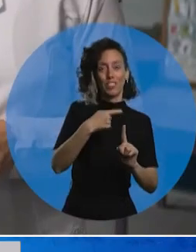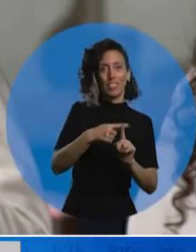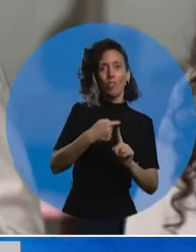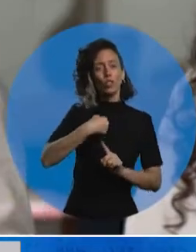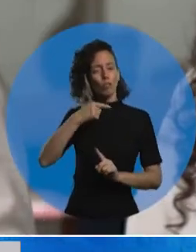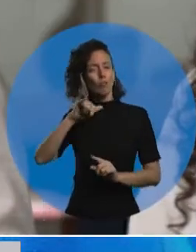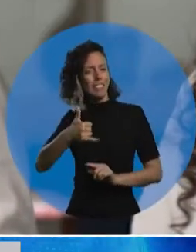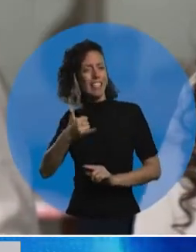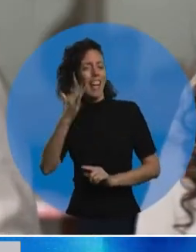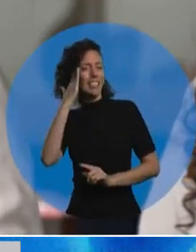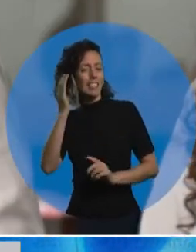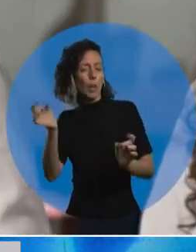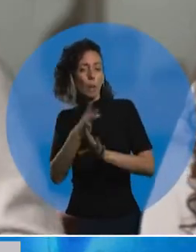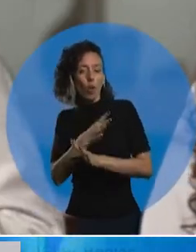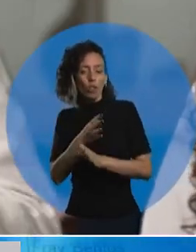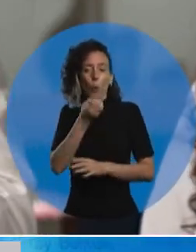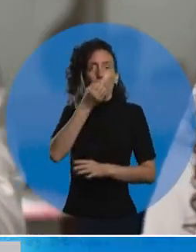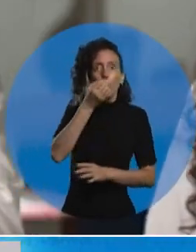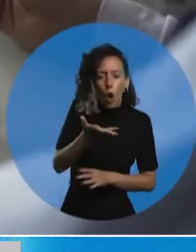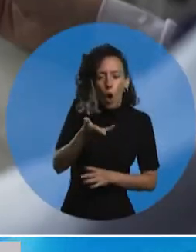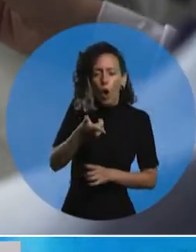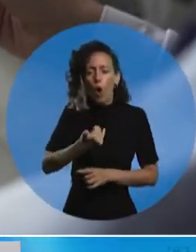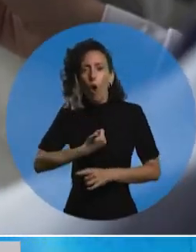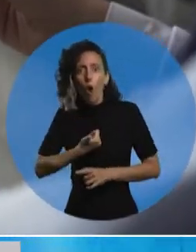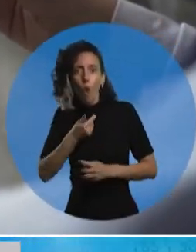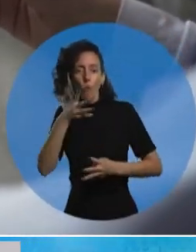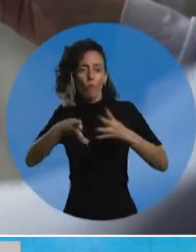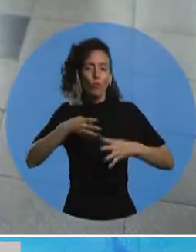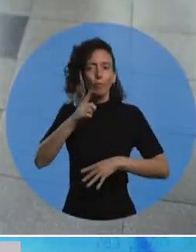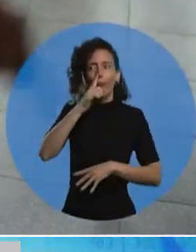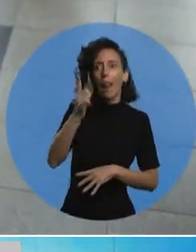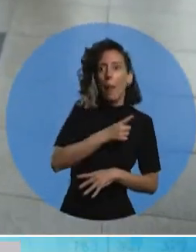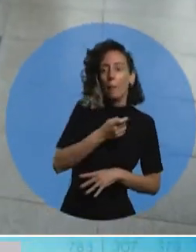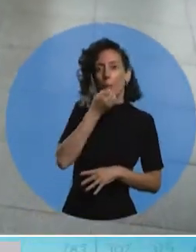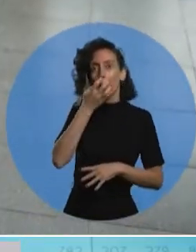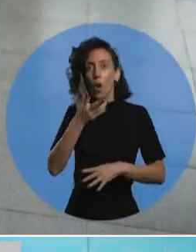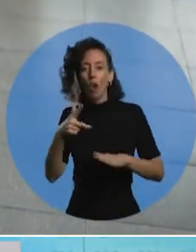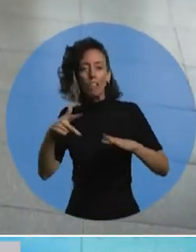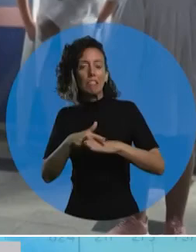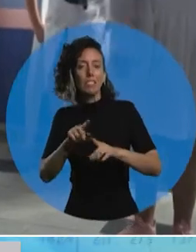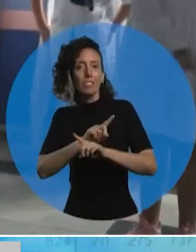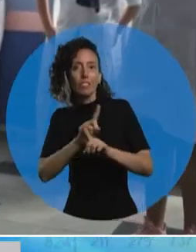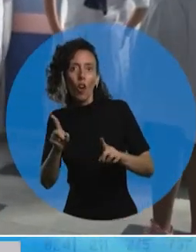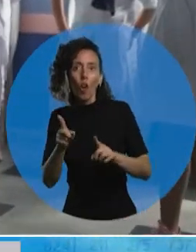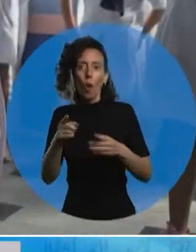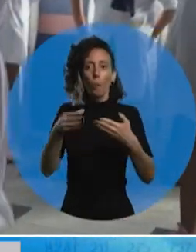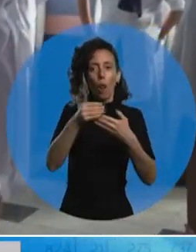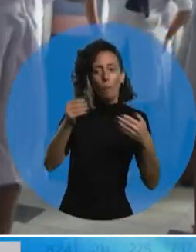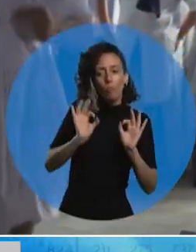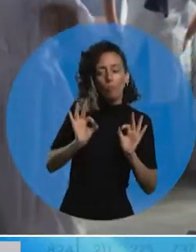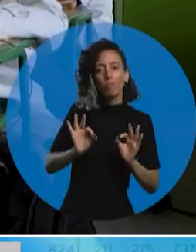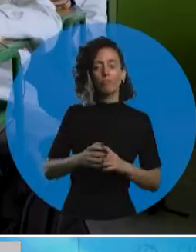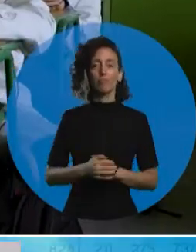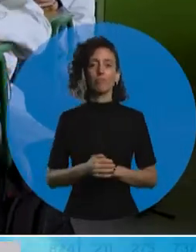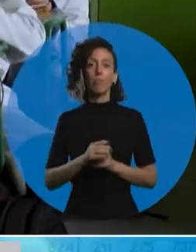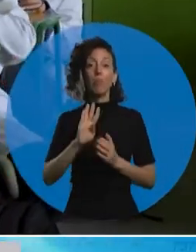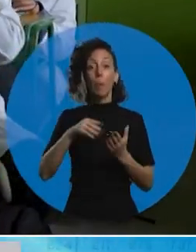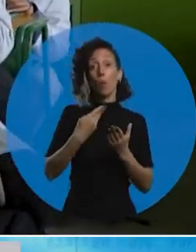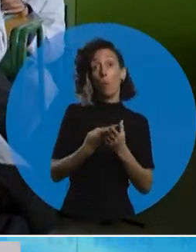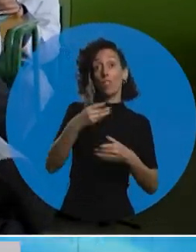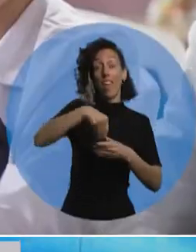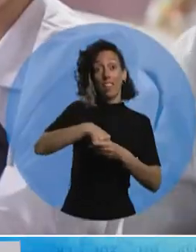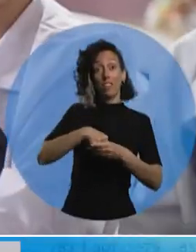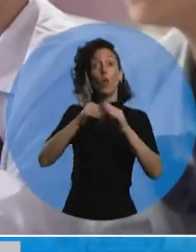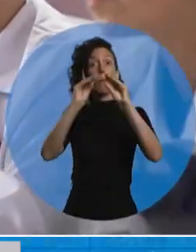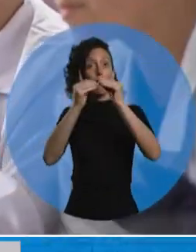de una vaca, les da que es de apartamento. Y dicen, pero ¿cómo es esto? No funciona. Y empiezan a analizar y ven que las imágenes con las